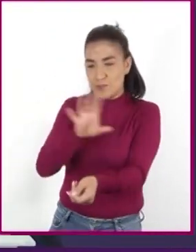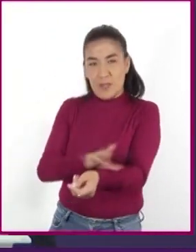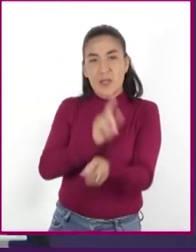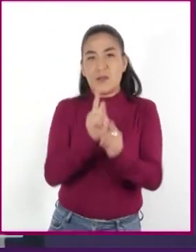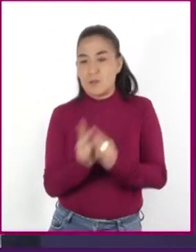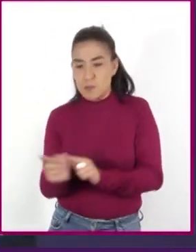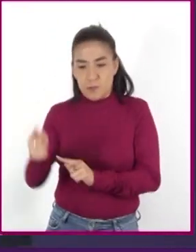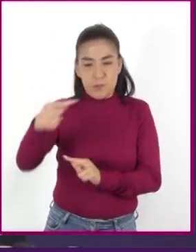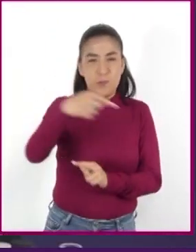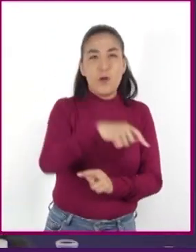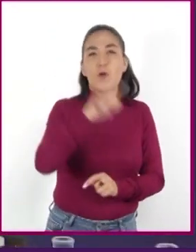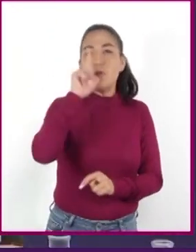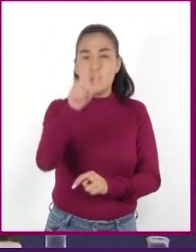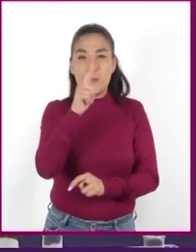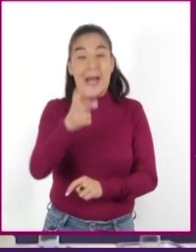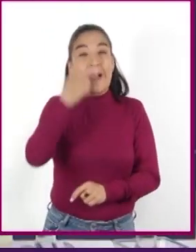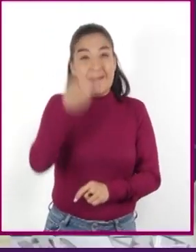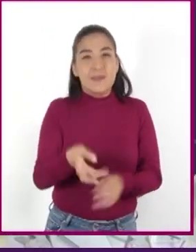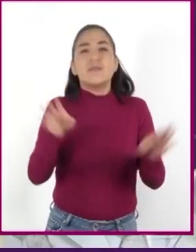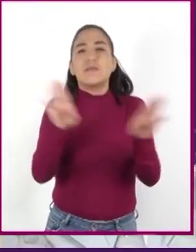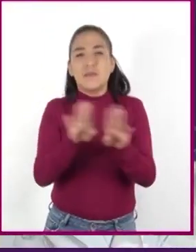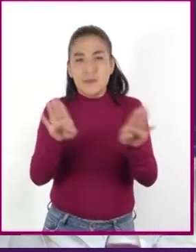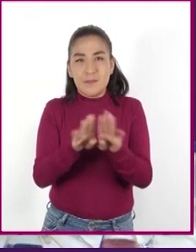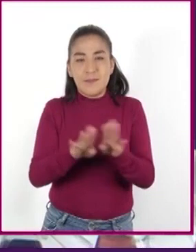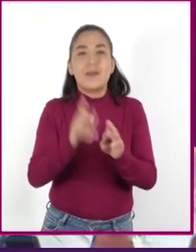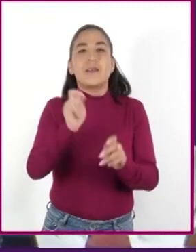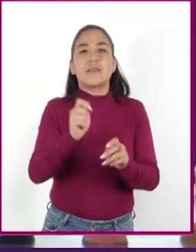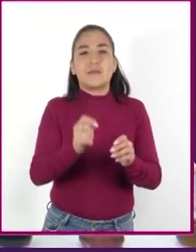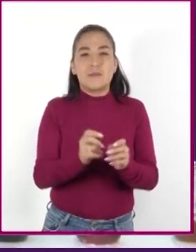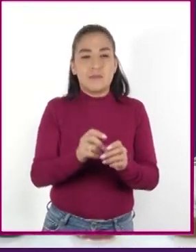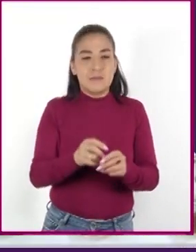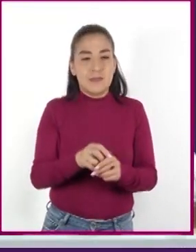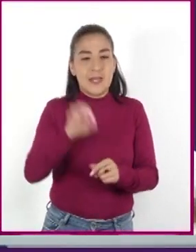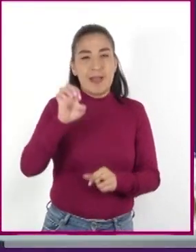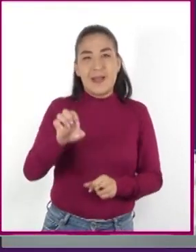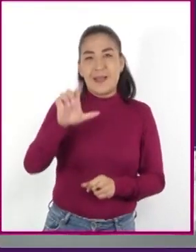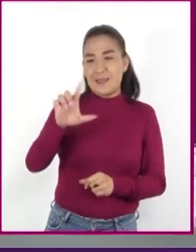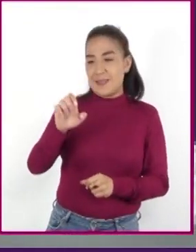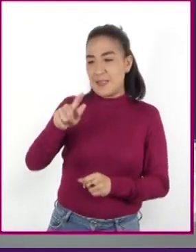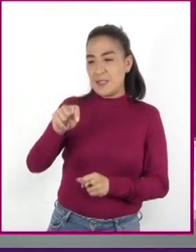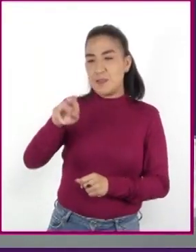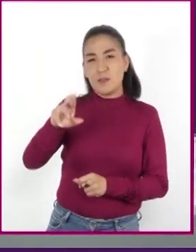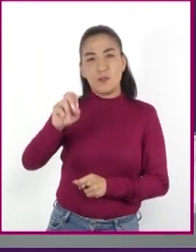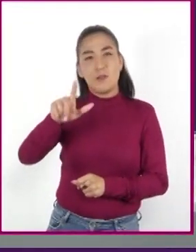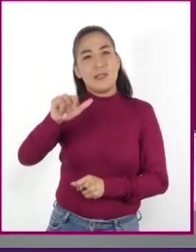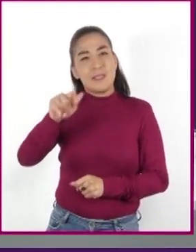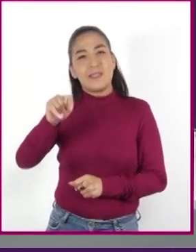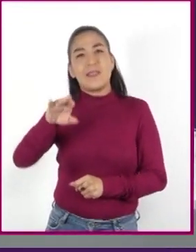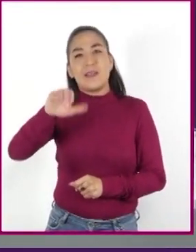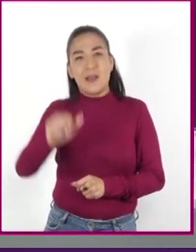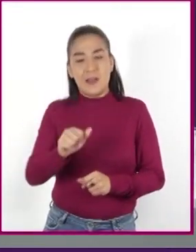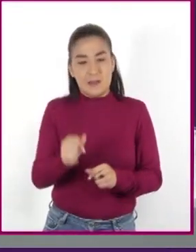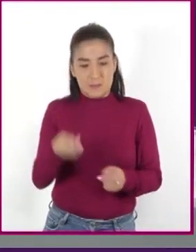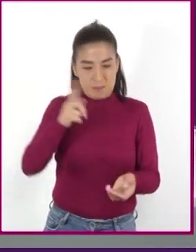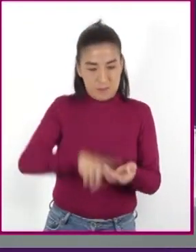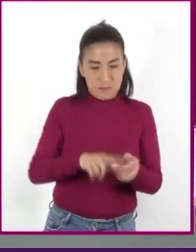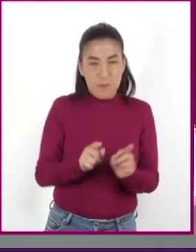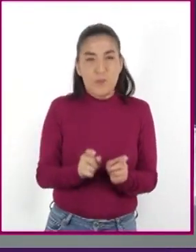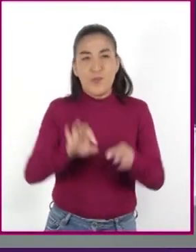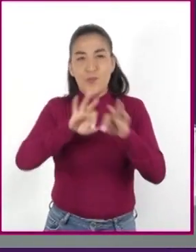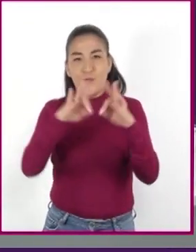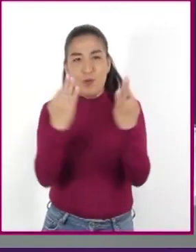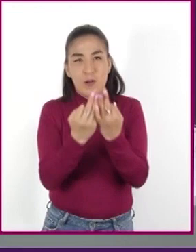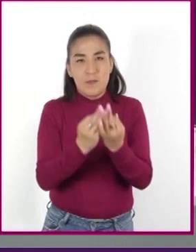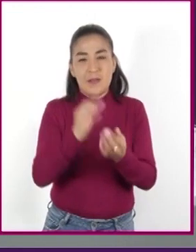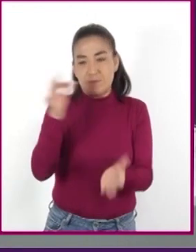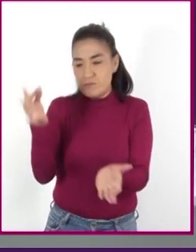Este proceso se lleva a cabo en una celda electrolítica. Está formada por dos electrodos de un